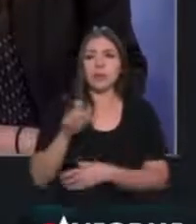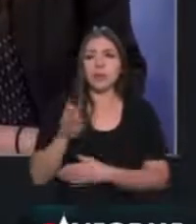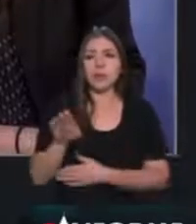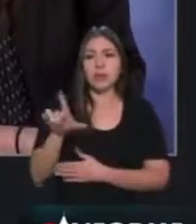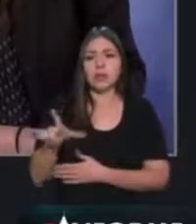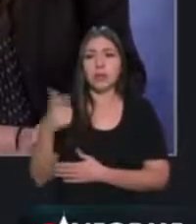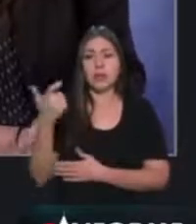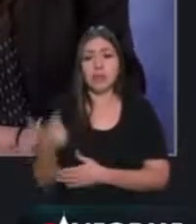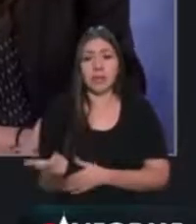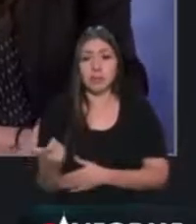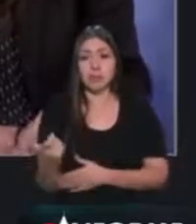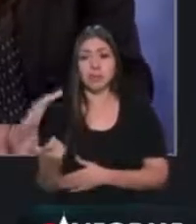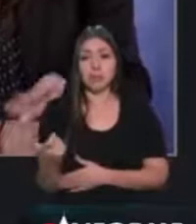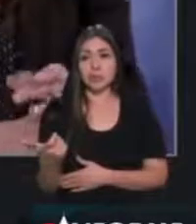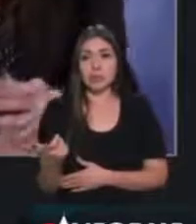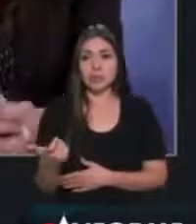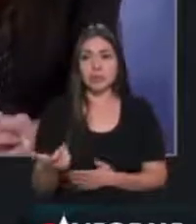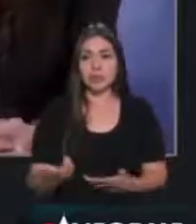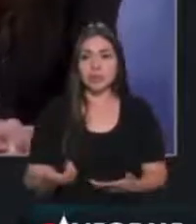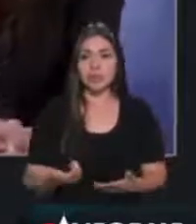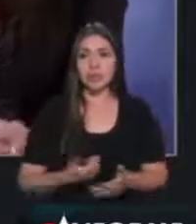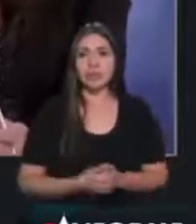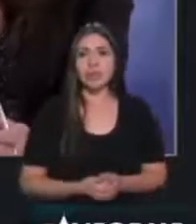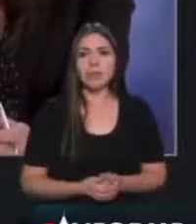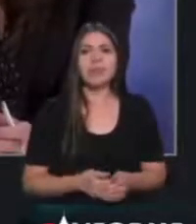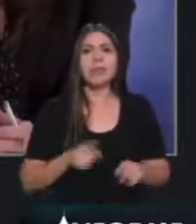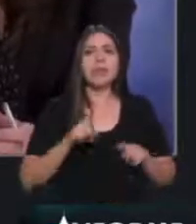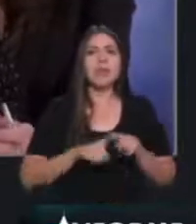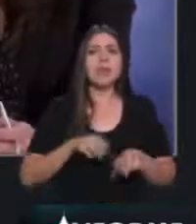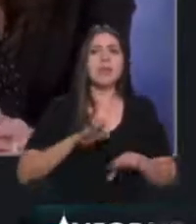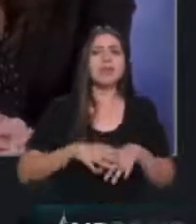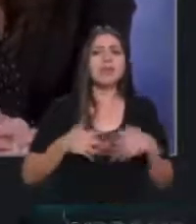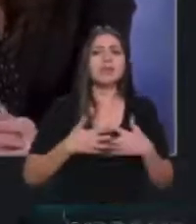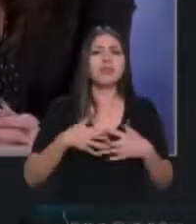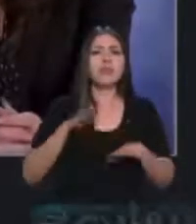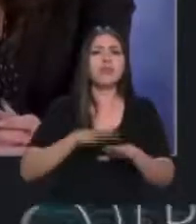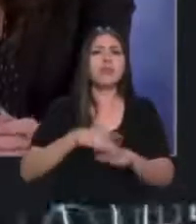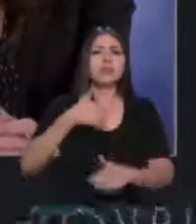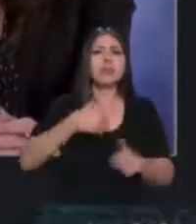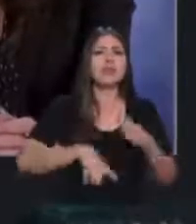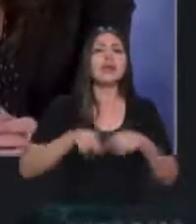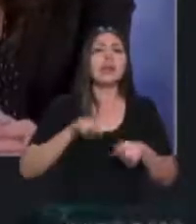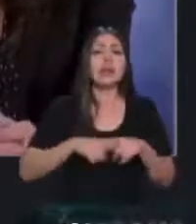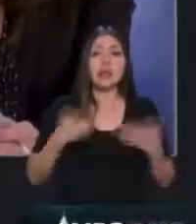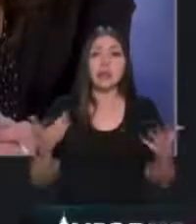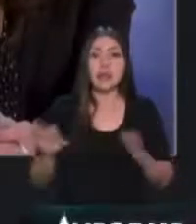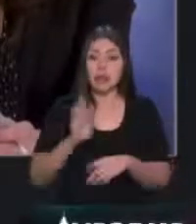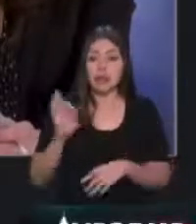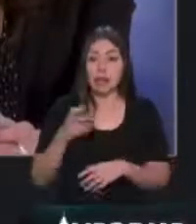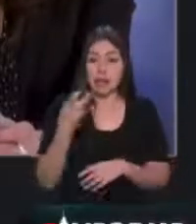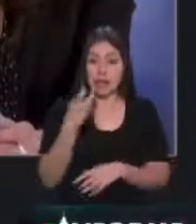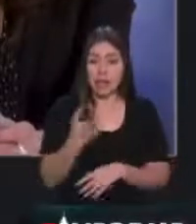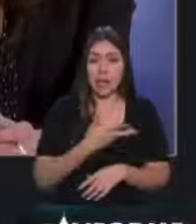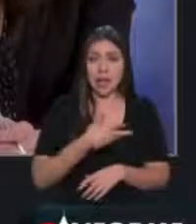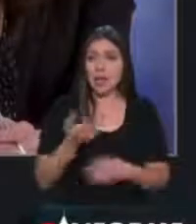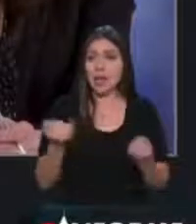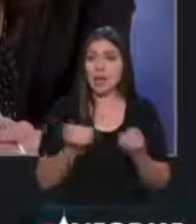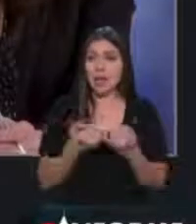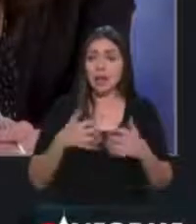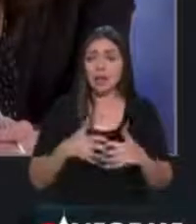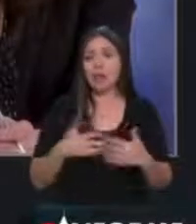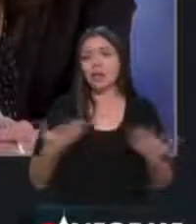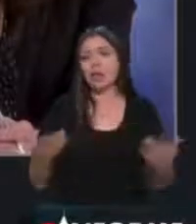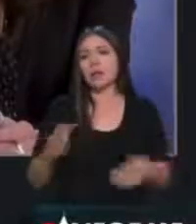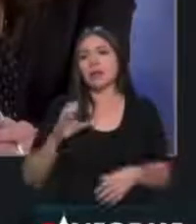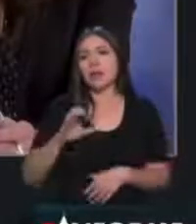2,197 pesos, ¿no? Entonces, ¿quién produce más barato? Si está esto y tú vas a seguir generando igual, pues obviamente la